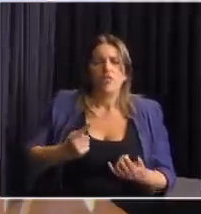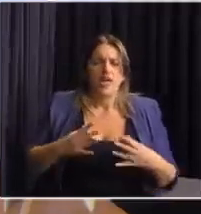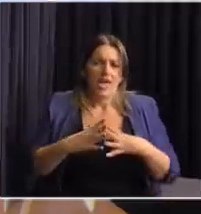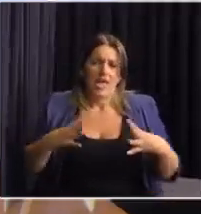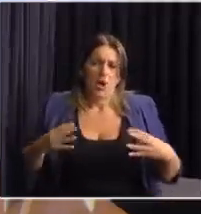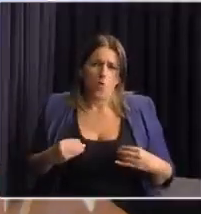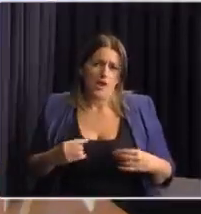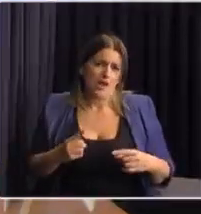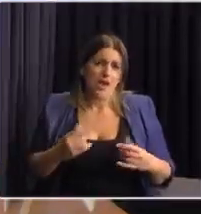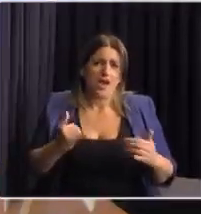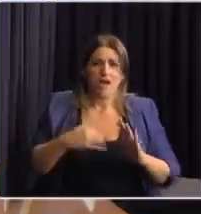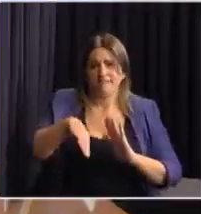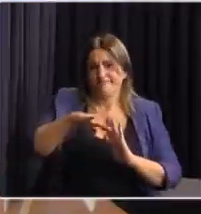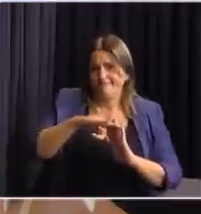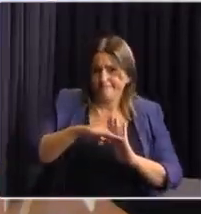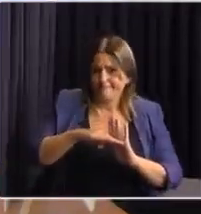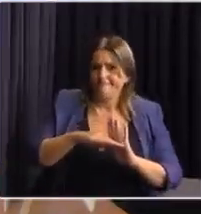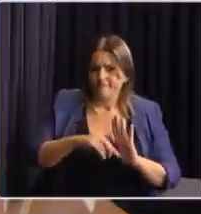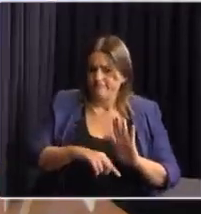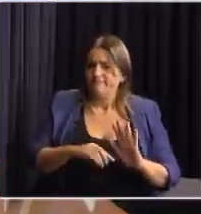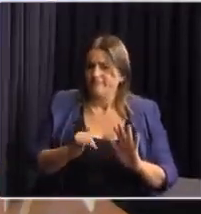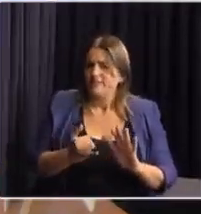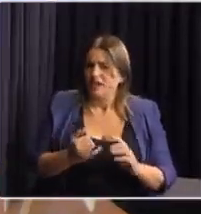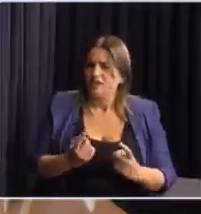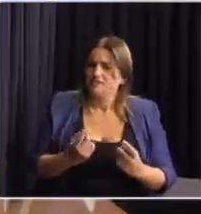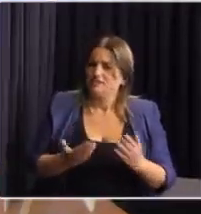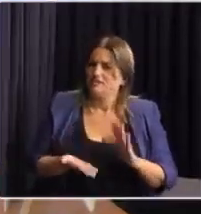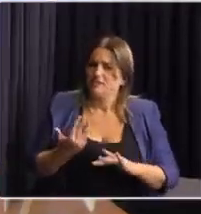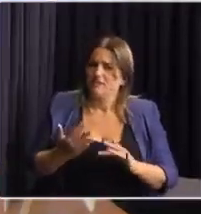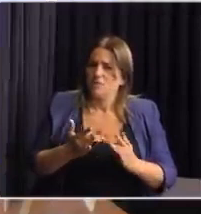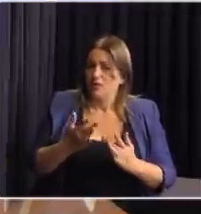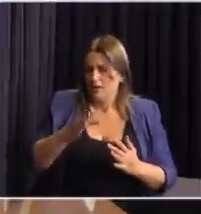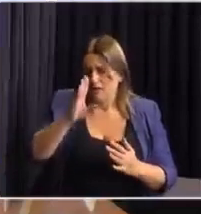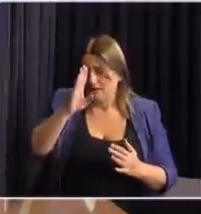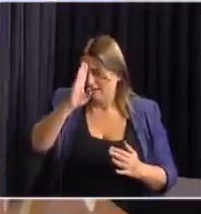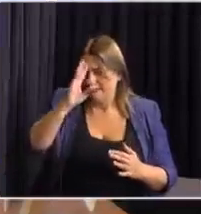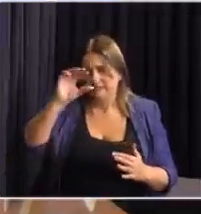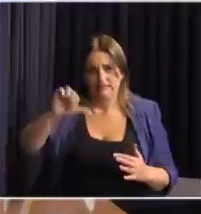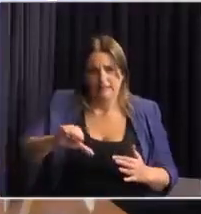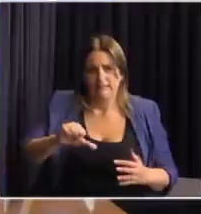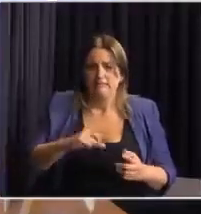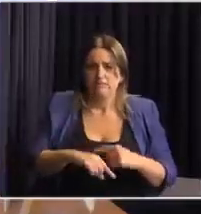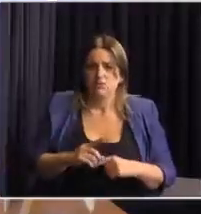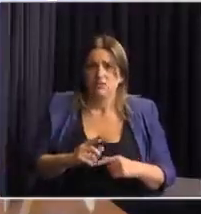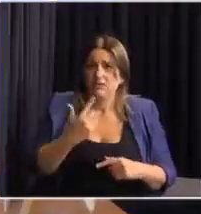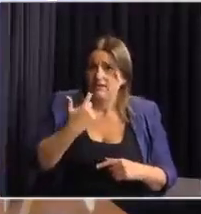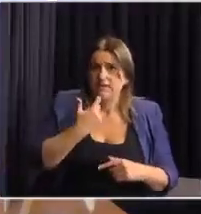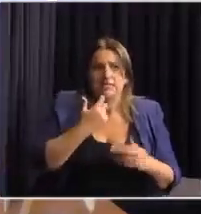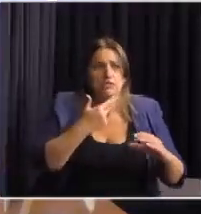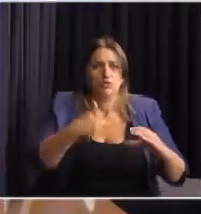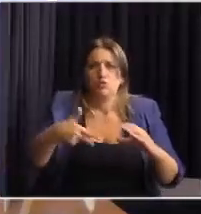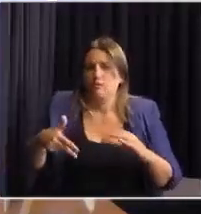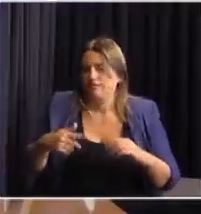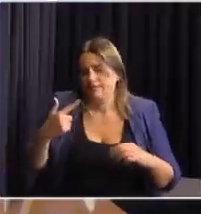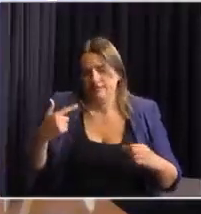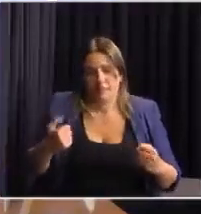que está en este calendario, está fuertemente afectado en sus aprendizajes, y esta ausencia de presencialidad lo